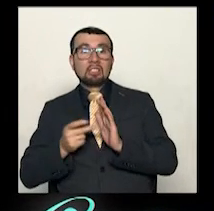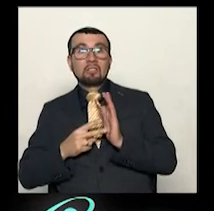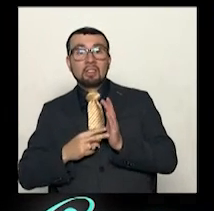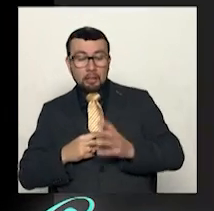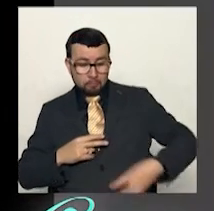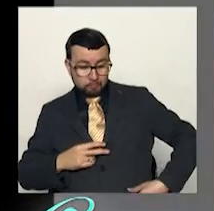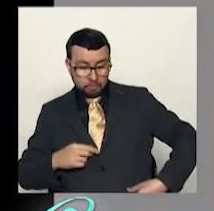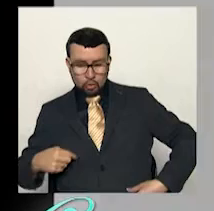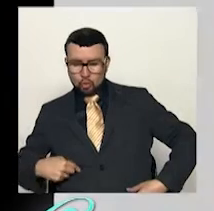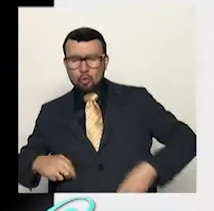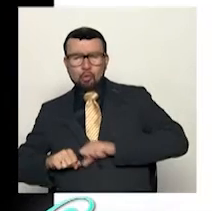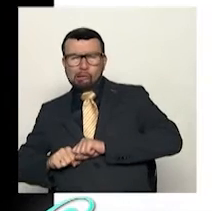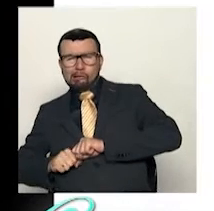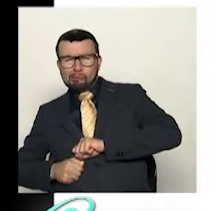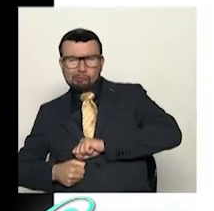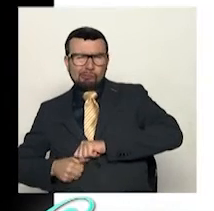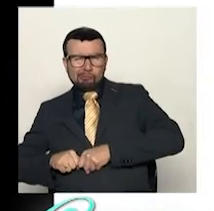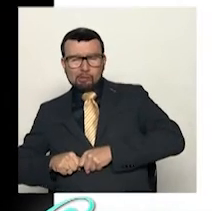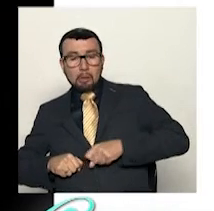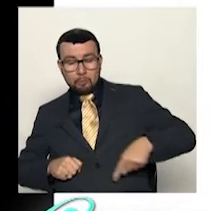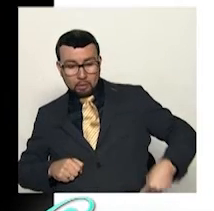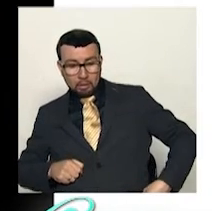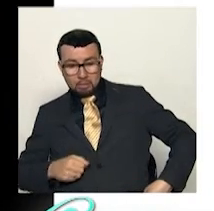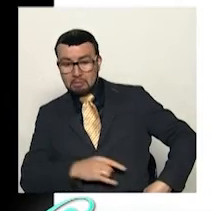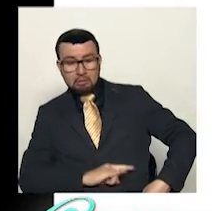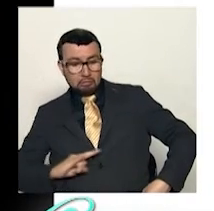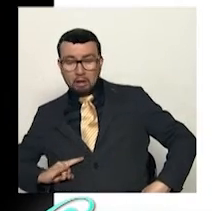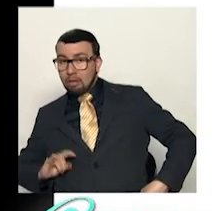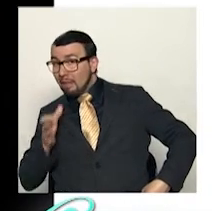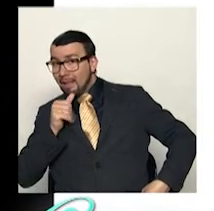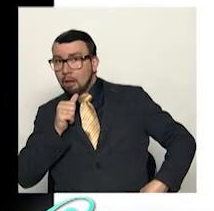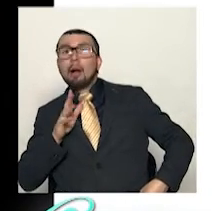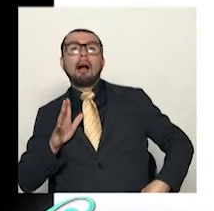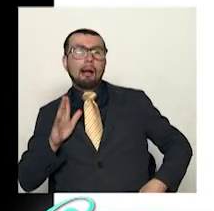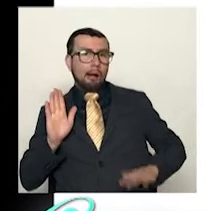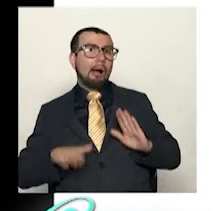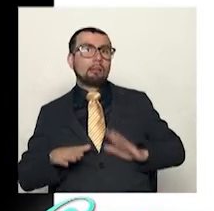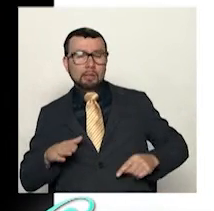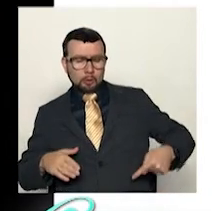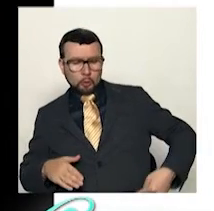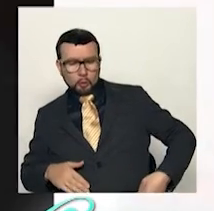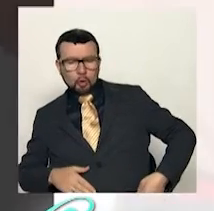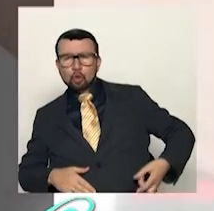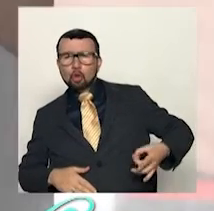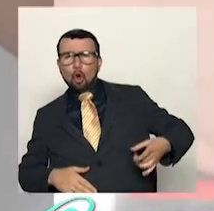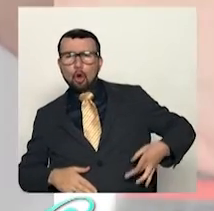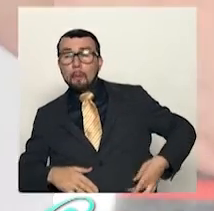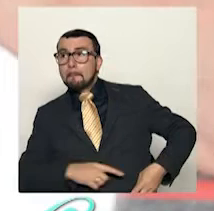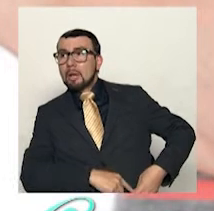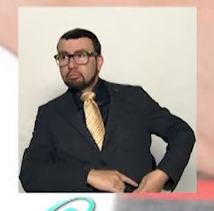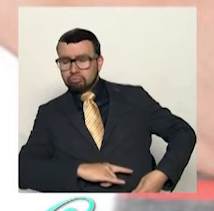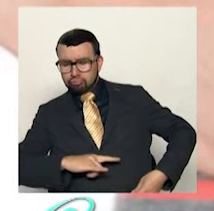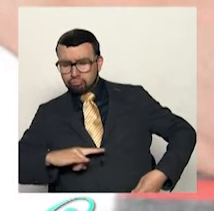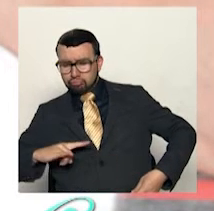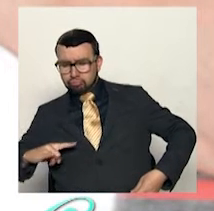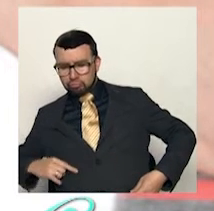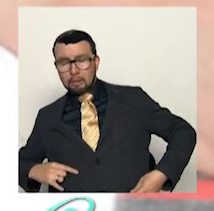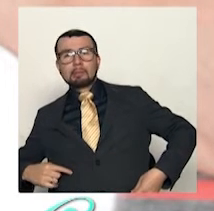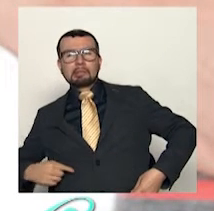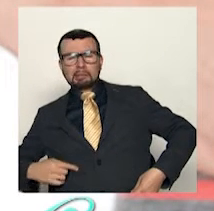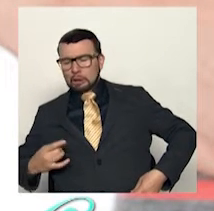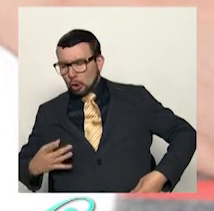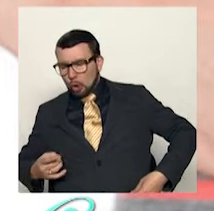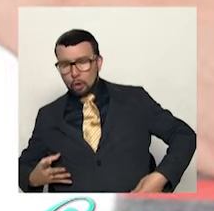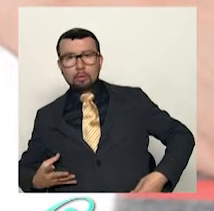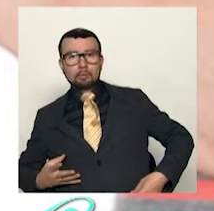no nos estén generando un dolor. Entonces hablamos del dolor irradiado. Muchas veces esa apendicitis